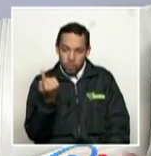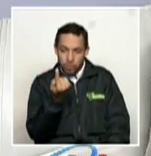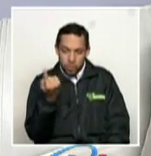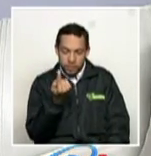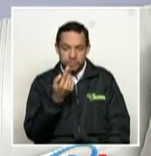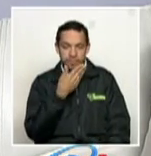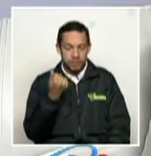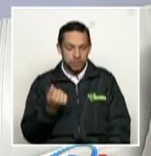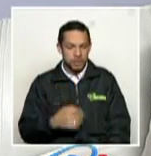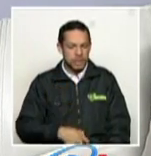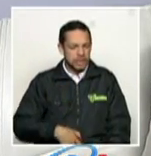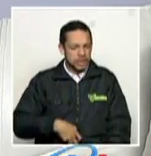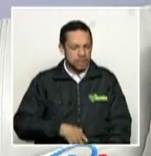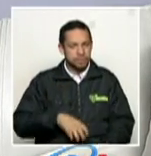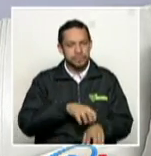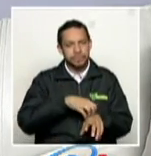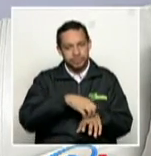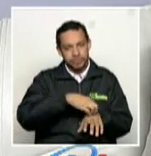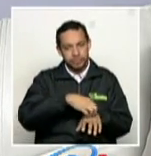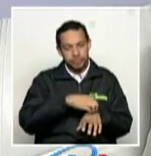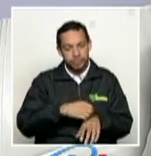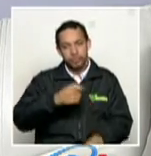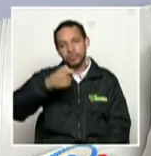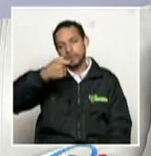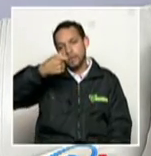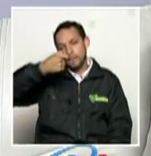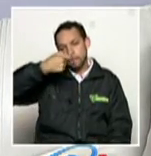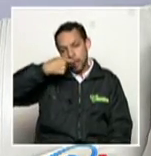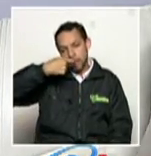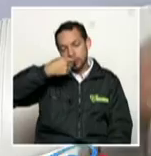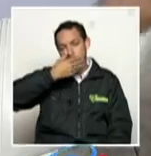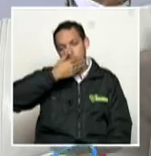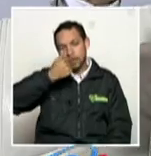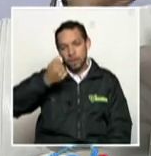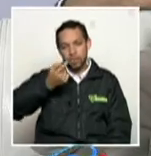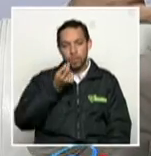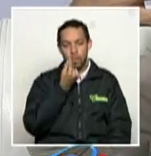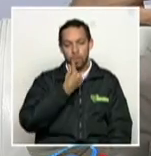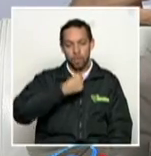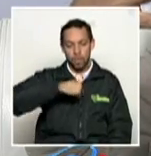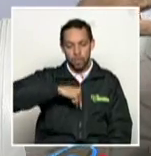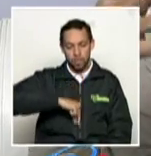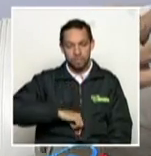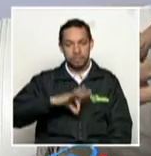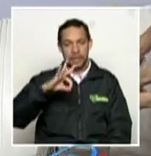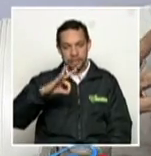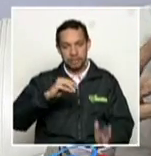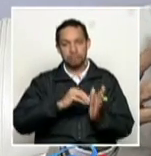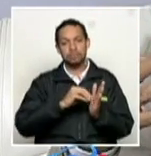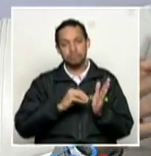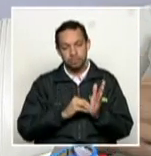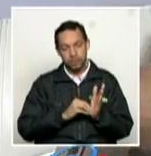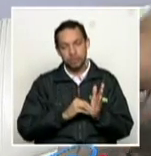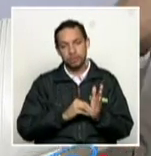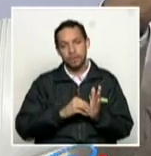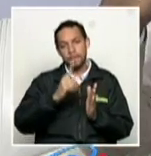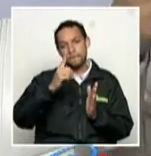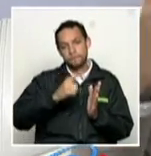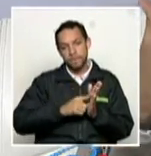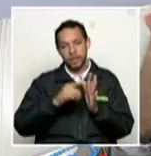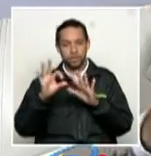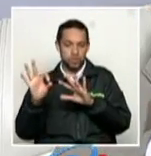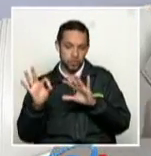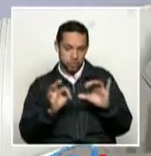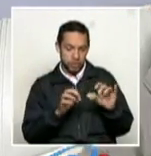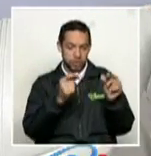infección. En cambio, la tableta de cranberry tiene 600 miligramos, se toman tres veces al día, son 1.800, entonces uno